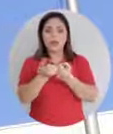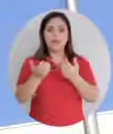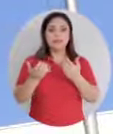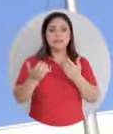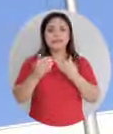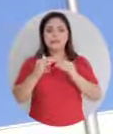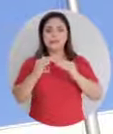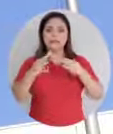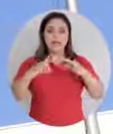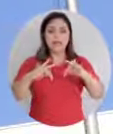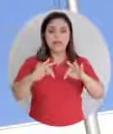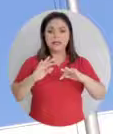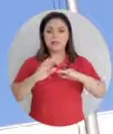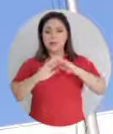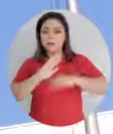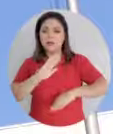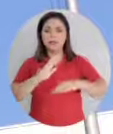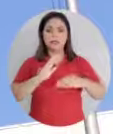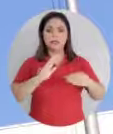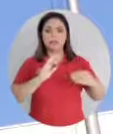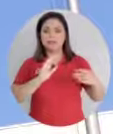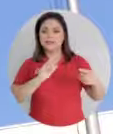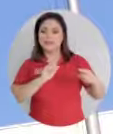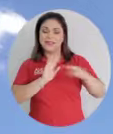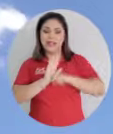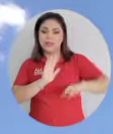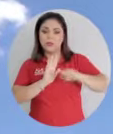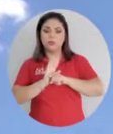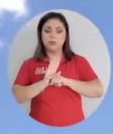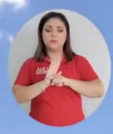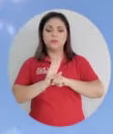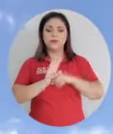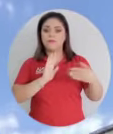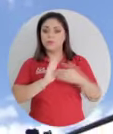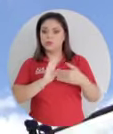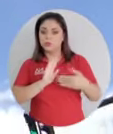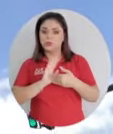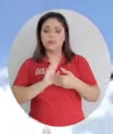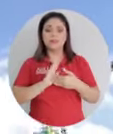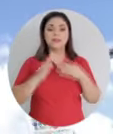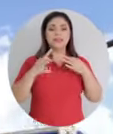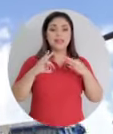los efectos negativos sobre la pandemia y que se creyó en algún momento que iban a ser